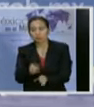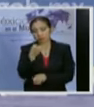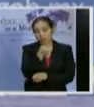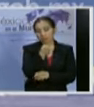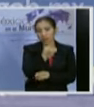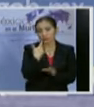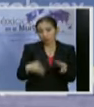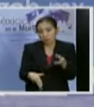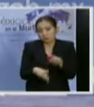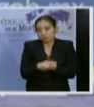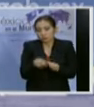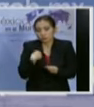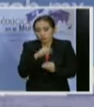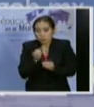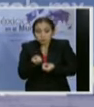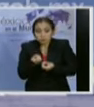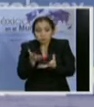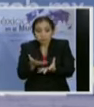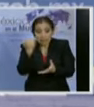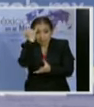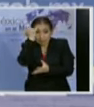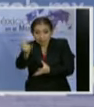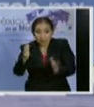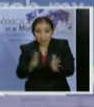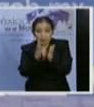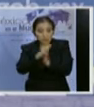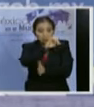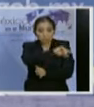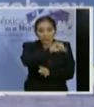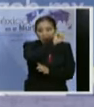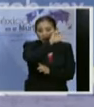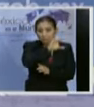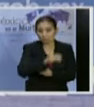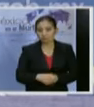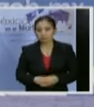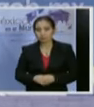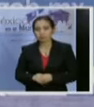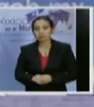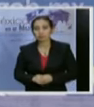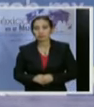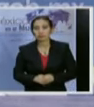un agregado que nosotros hacemos a la idea de la participación de la sociedad civil.